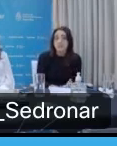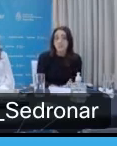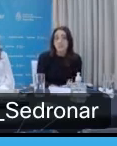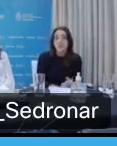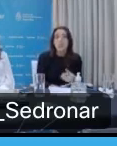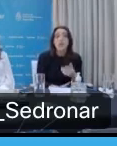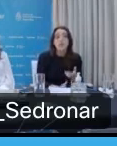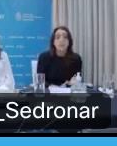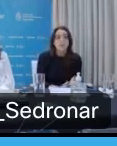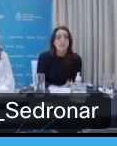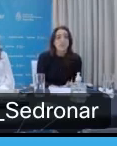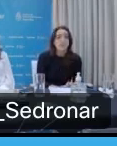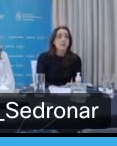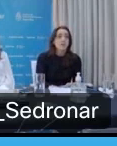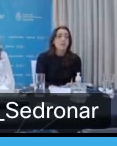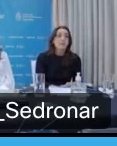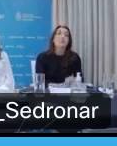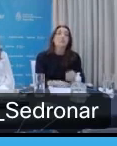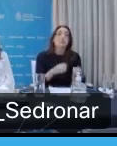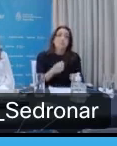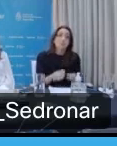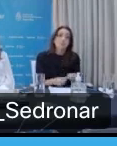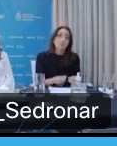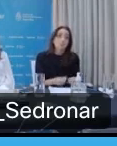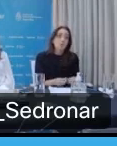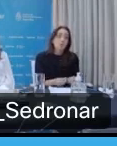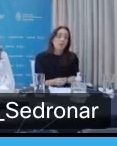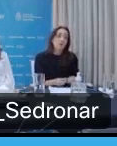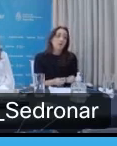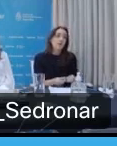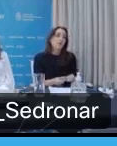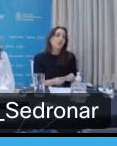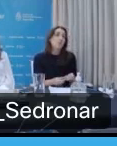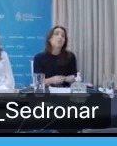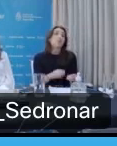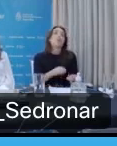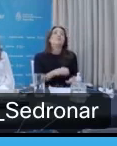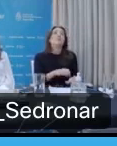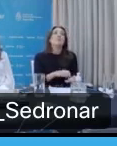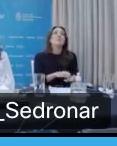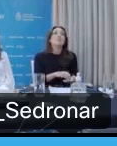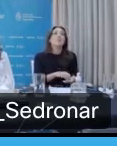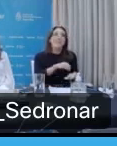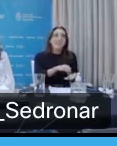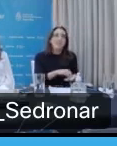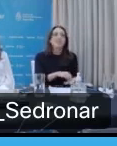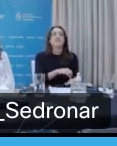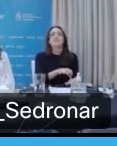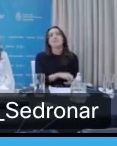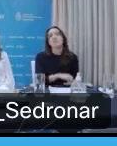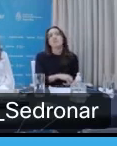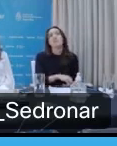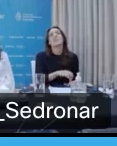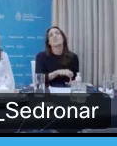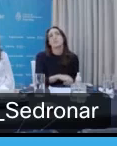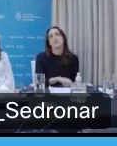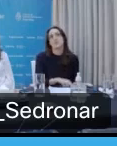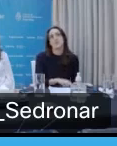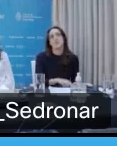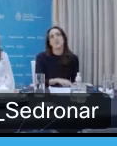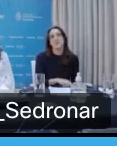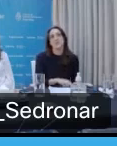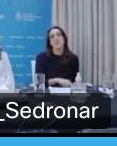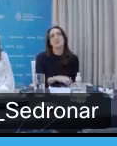los miramos, cómo los pensamos. Entonces, vuelvo a retomar esto, nosotros queremos pararnos y hacer pie sobre